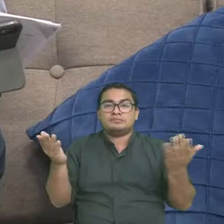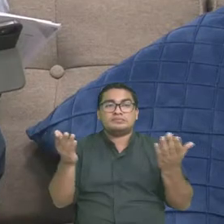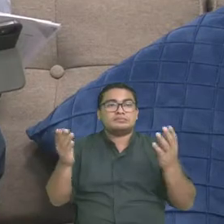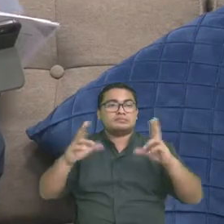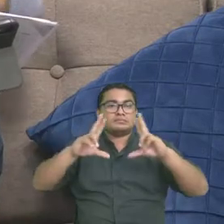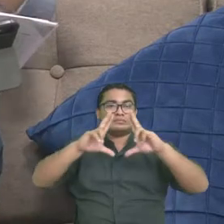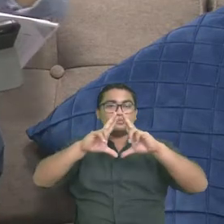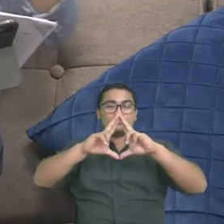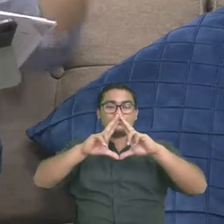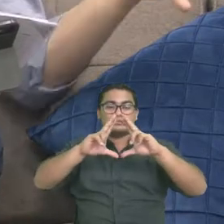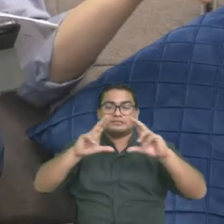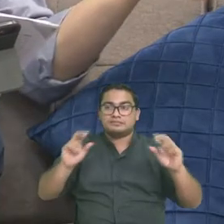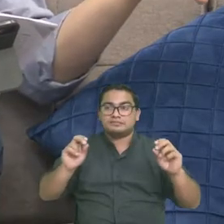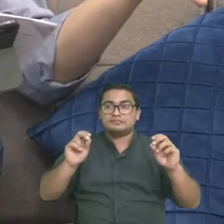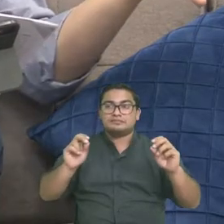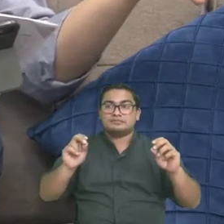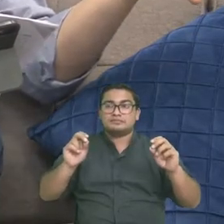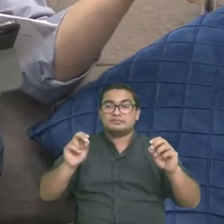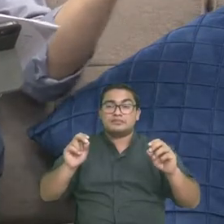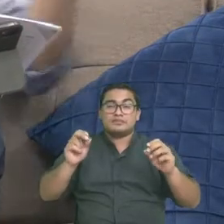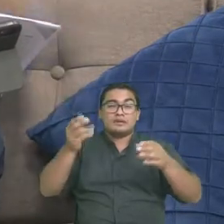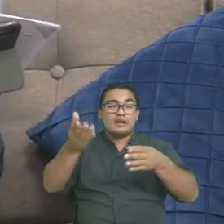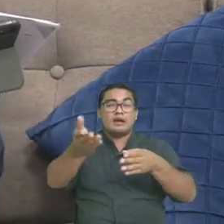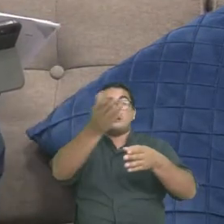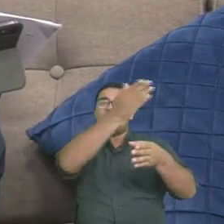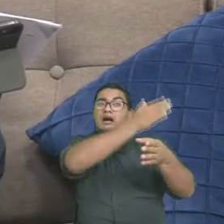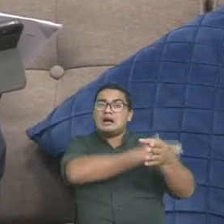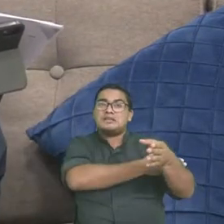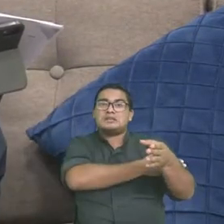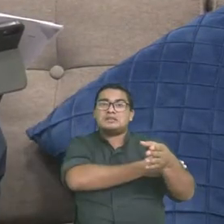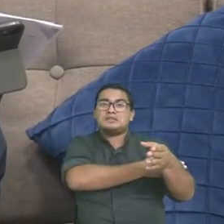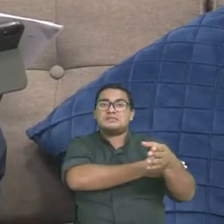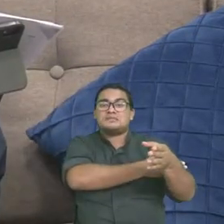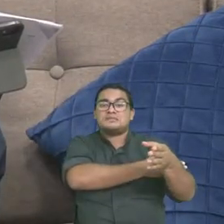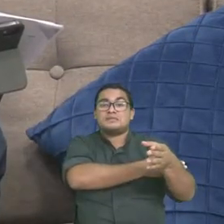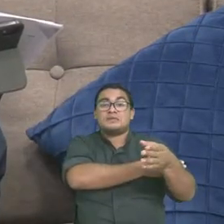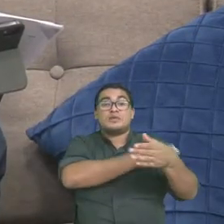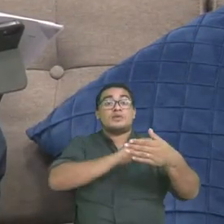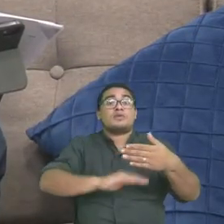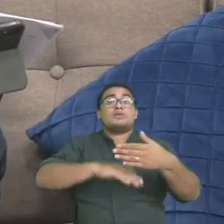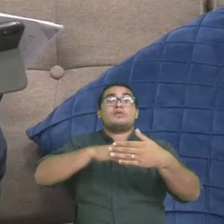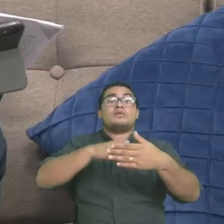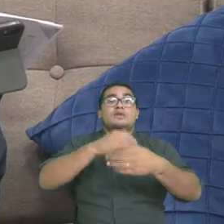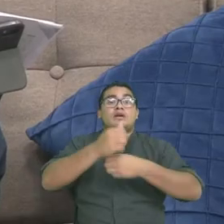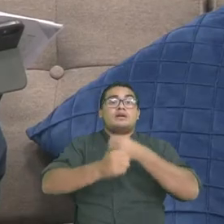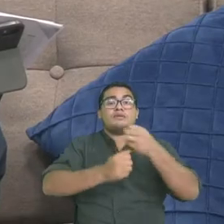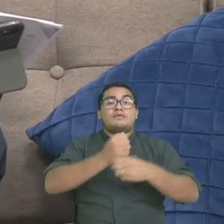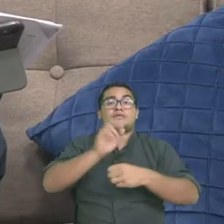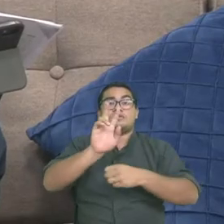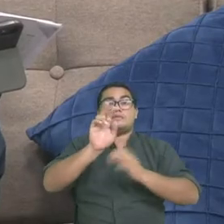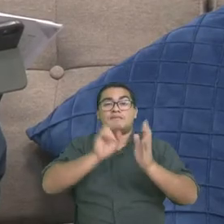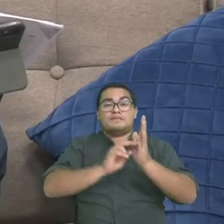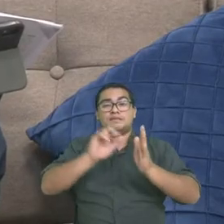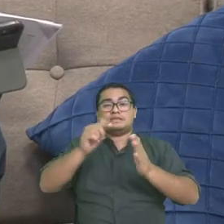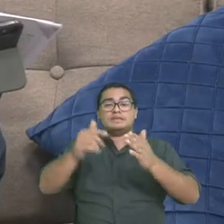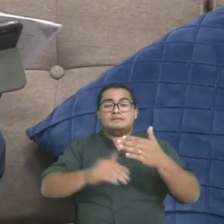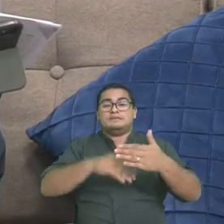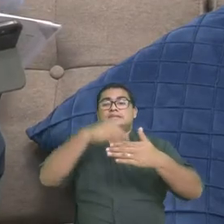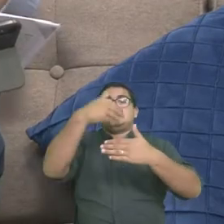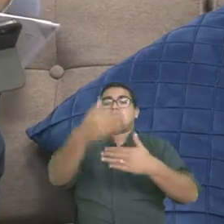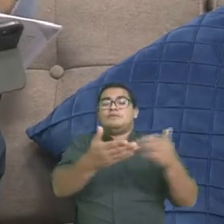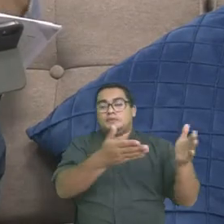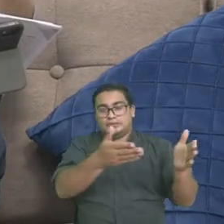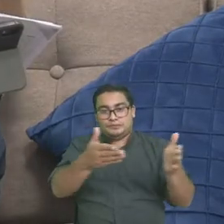Nicaragua a partir del antes y del después del año 2007. Y a las pruebas vuelvo y me